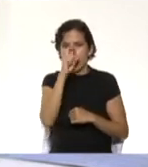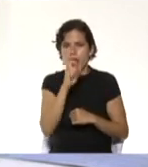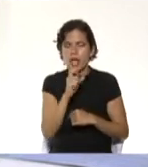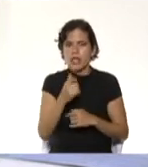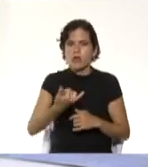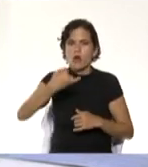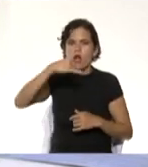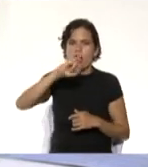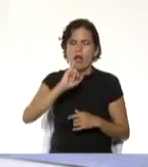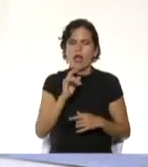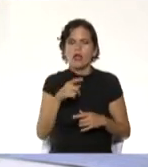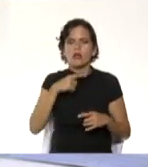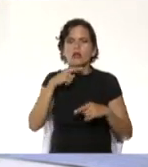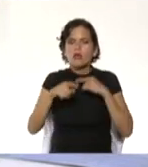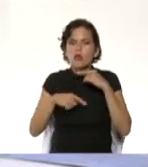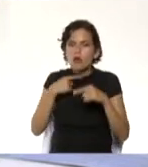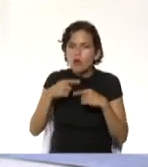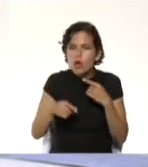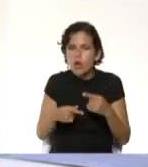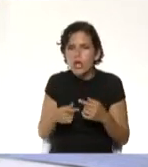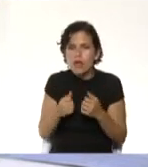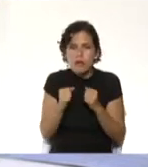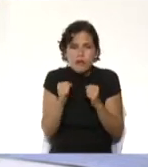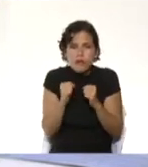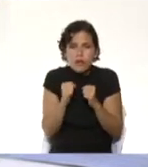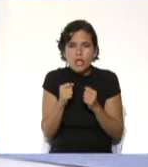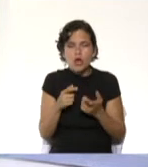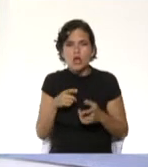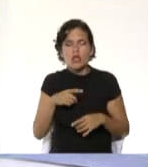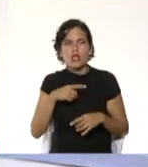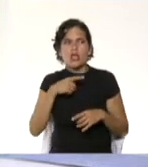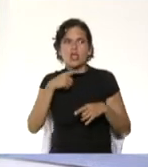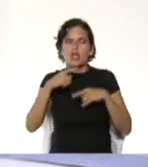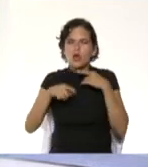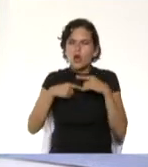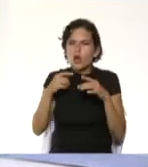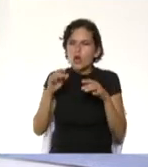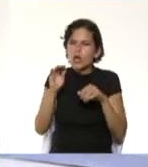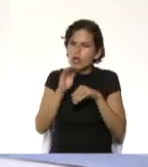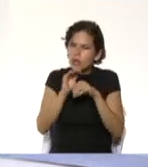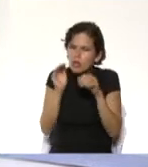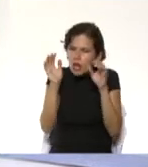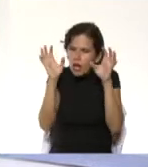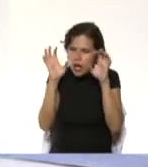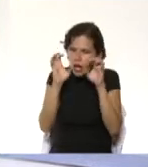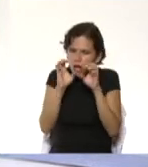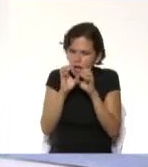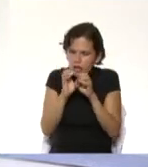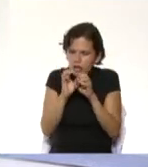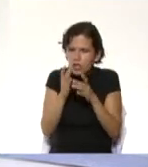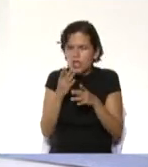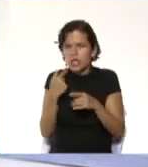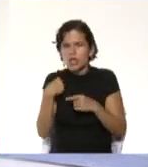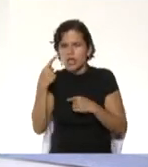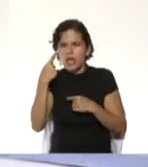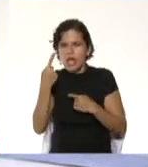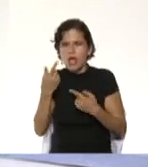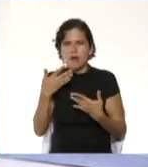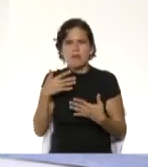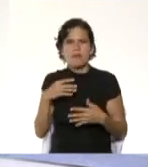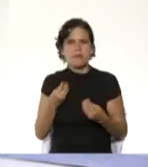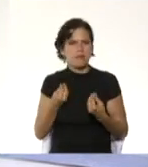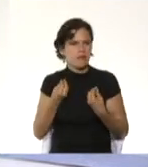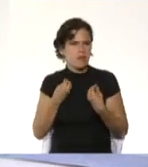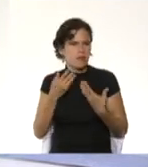año, existen colores fríos y colores cálidos que le dan cierta,